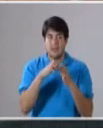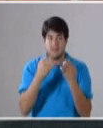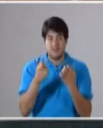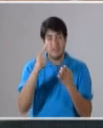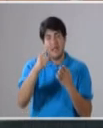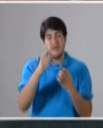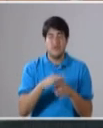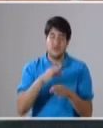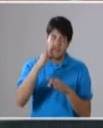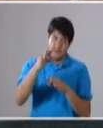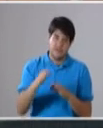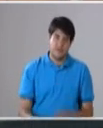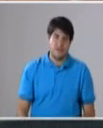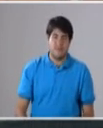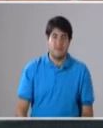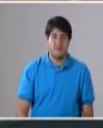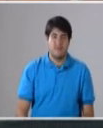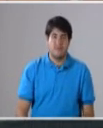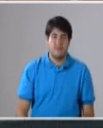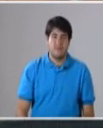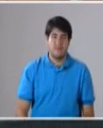pasar.